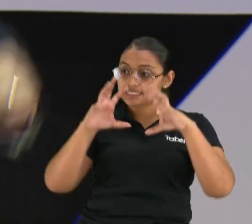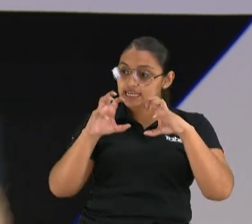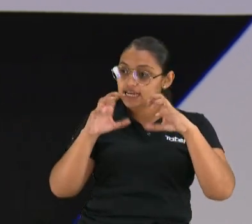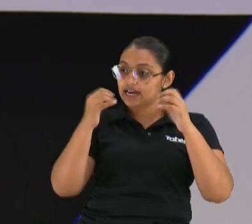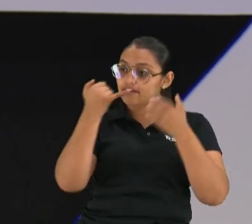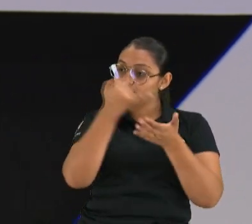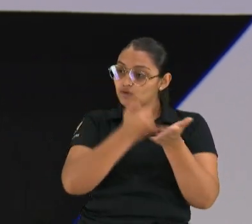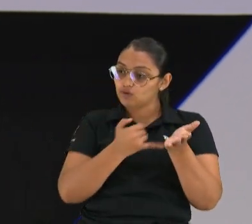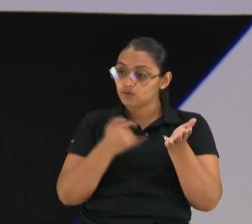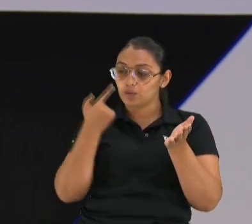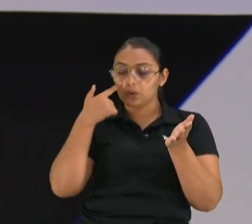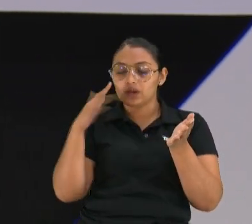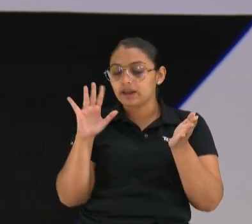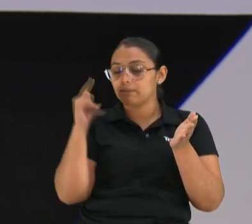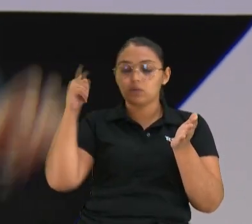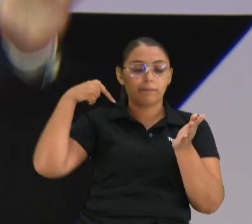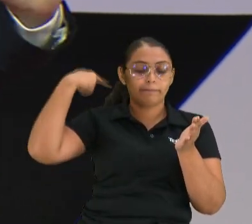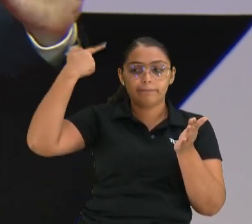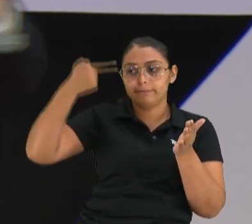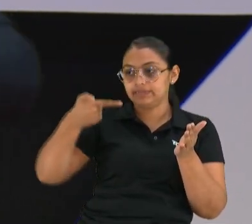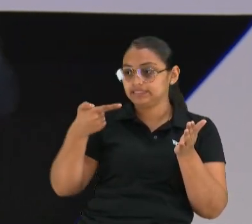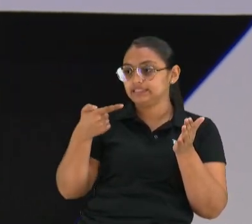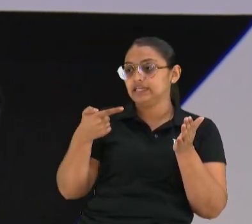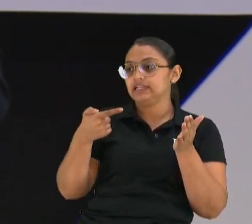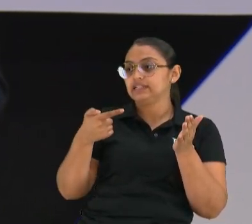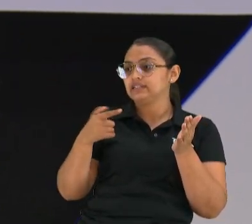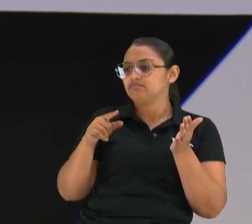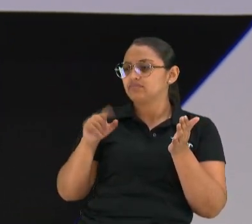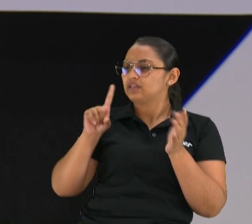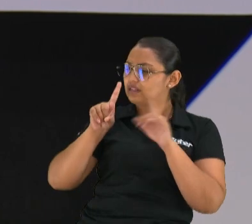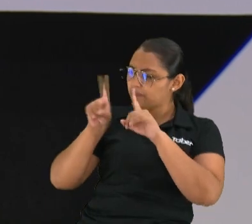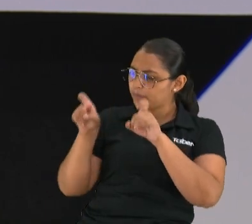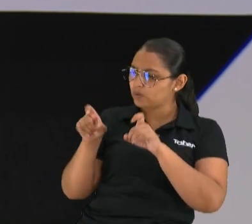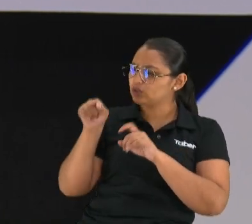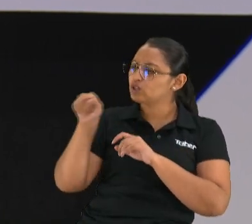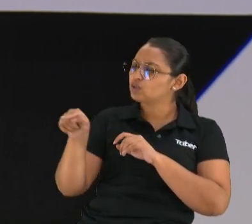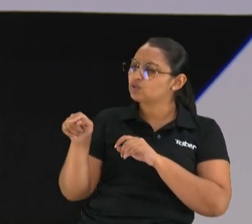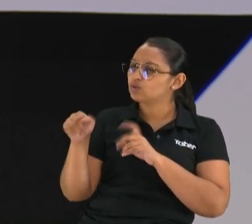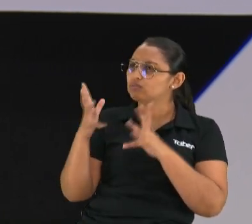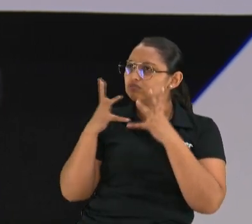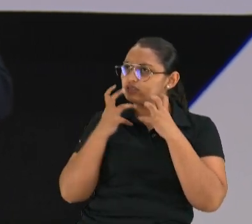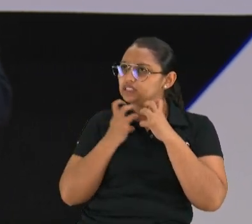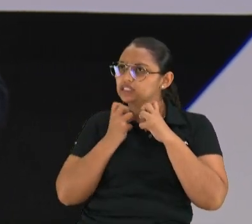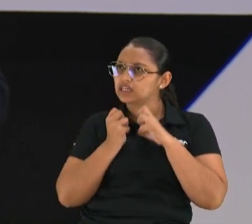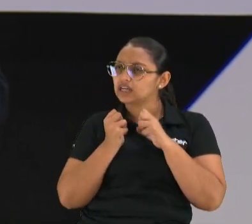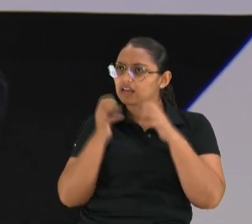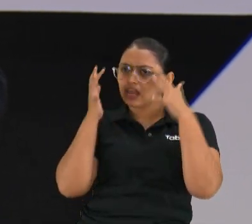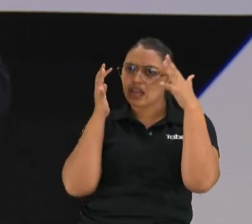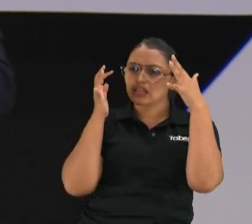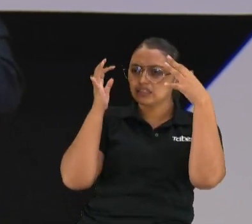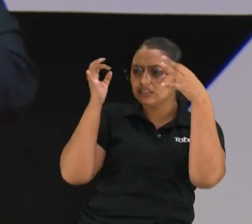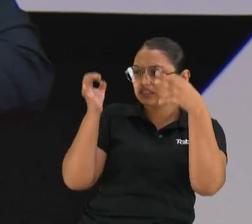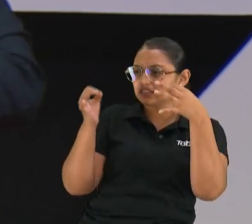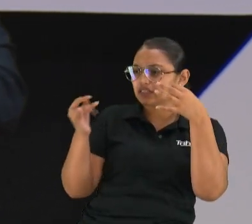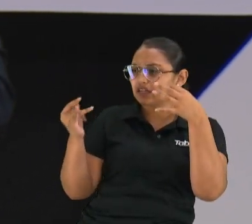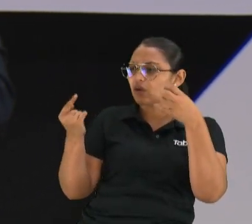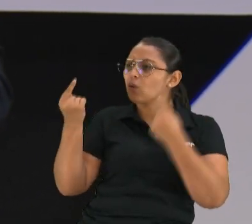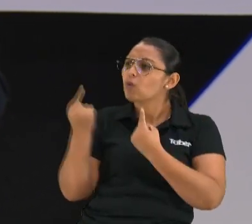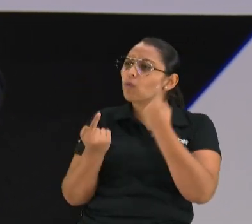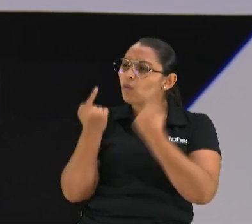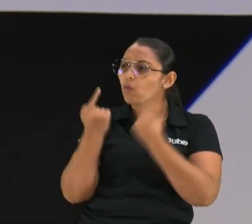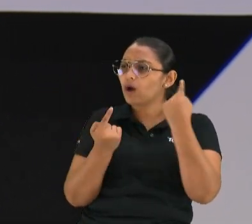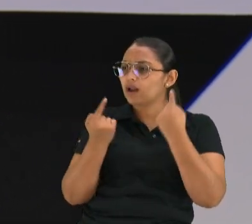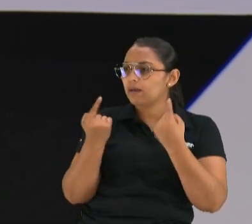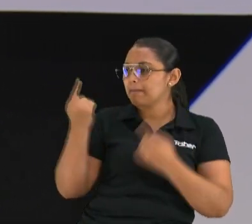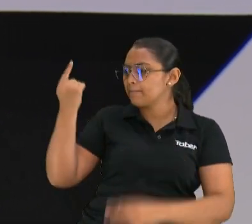mañana y te dan escoger entre el marihuanero y el que no fuma Quién crees que te opere obvio me dijo